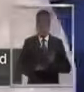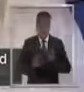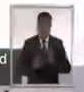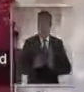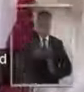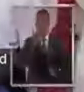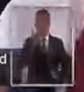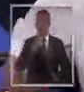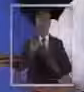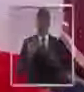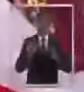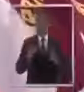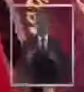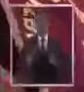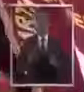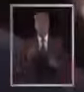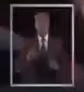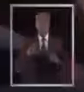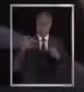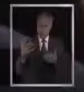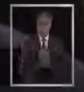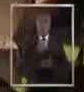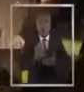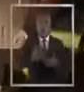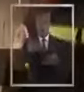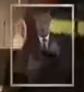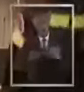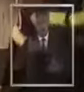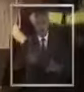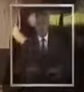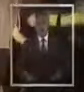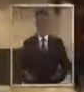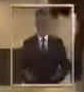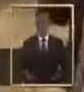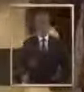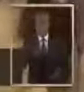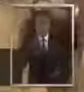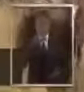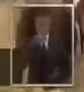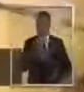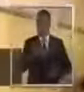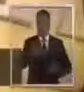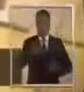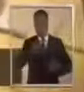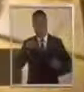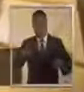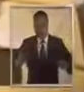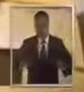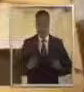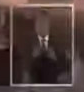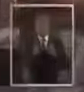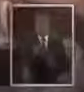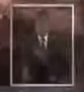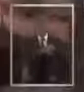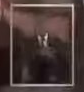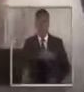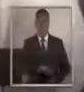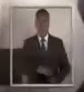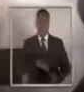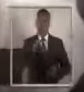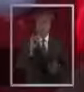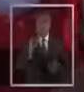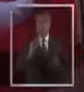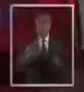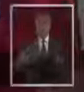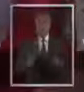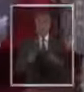logramos grandes avances. Dijimos que íbamos a reconstruir nuestro país y reconstruimos más del